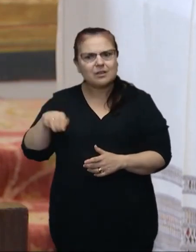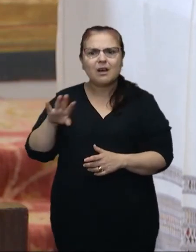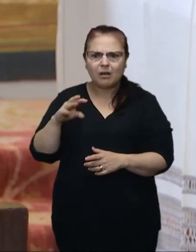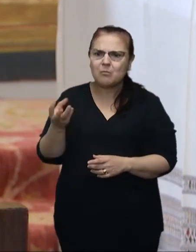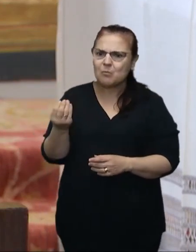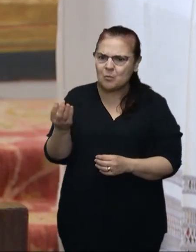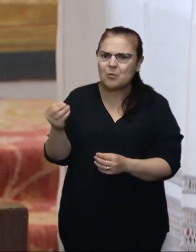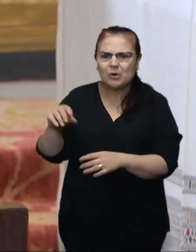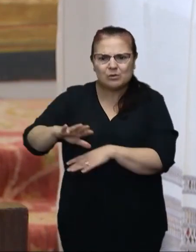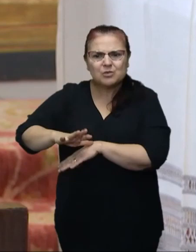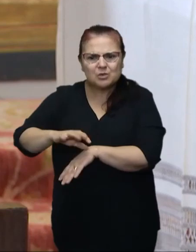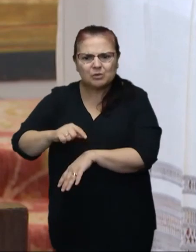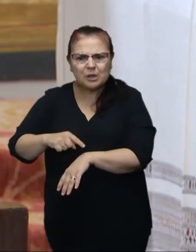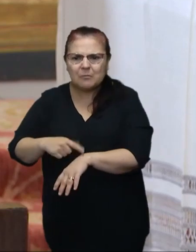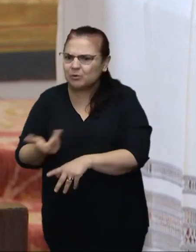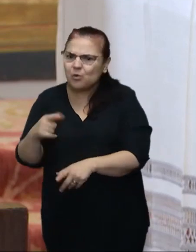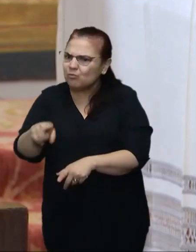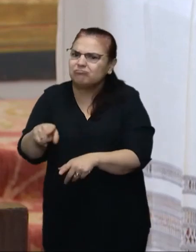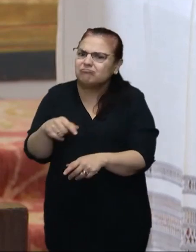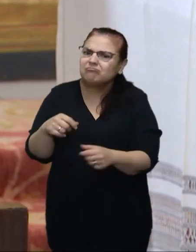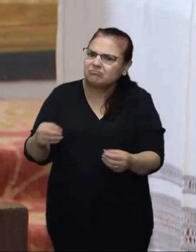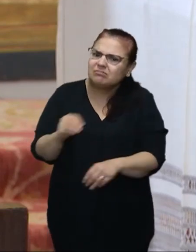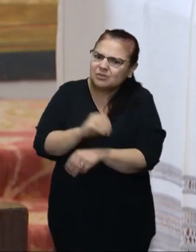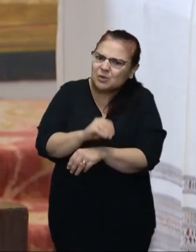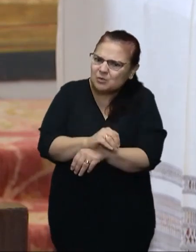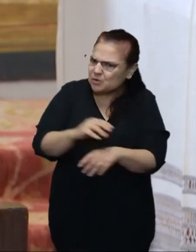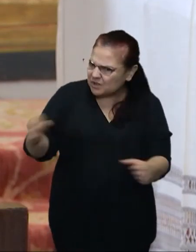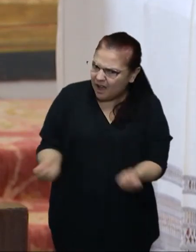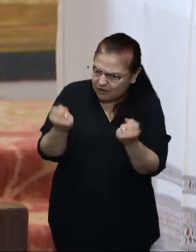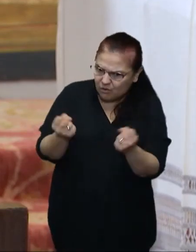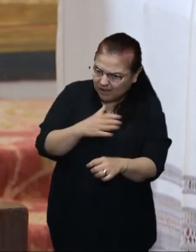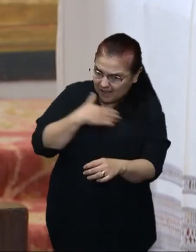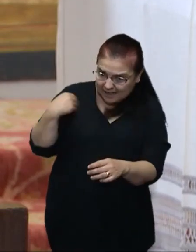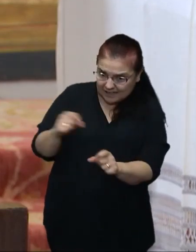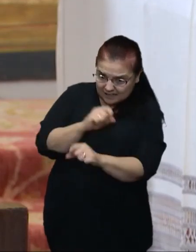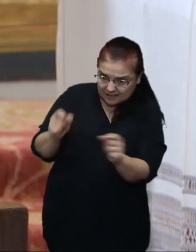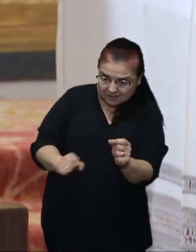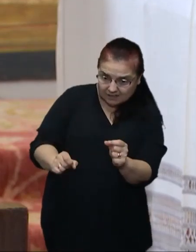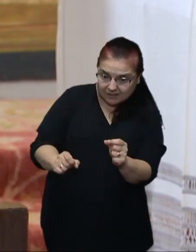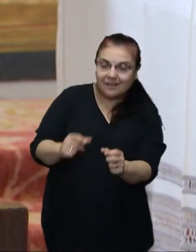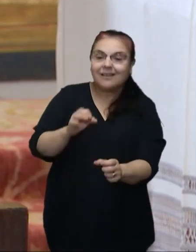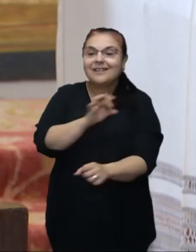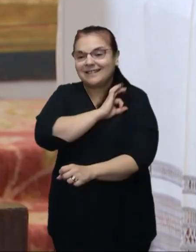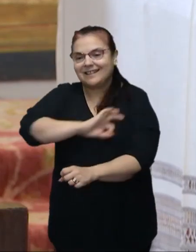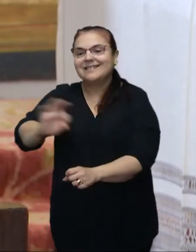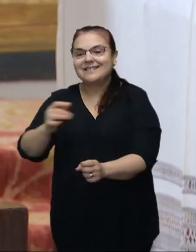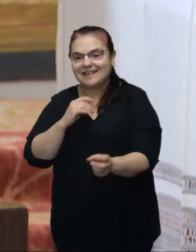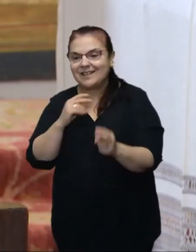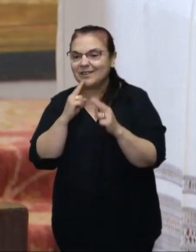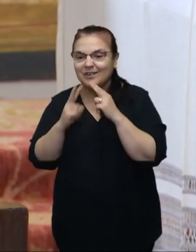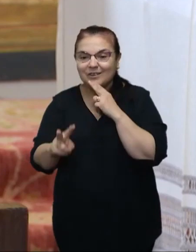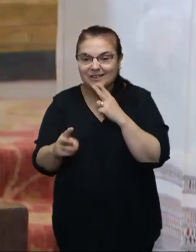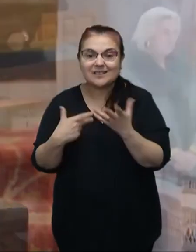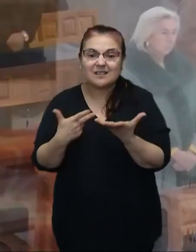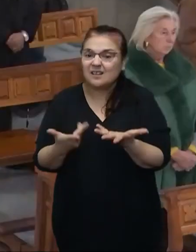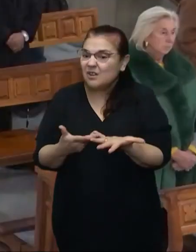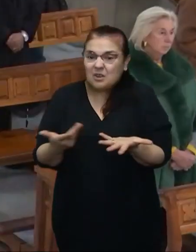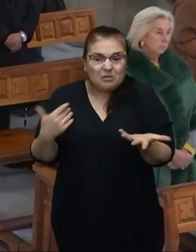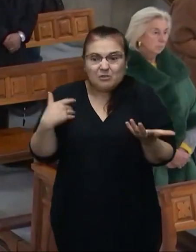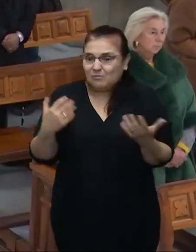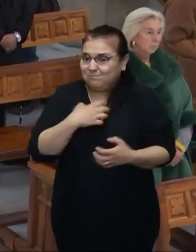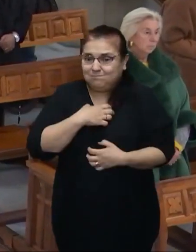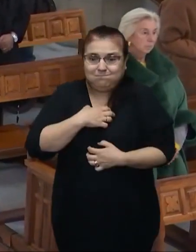dice: ¿Quieres quedar sano? El enfermo le contestó: Señor, no tengo a nadie que me meta